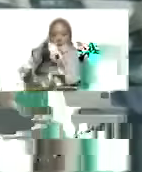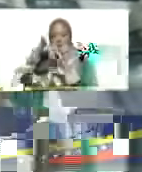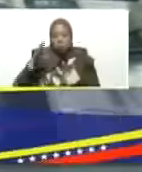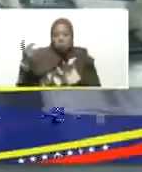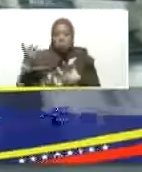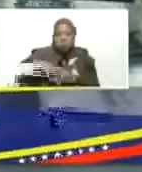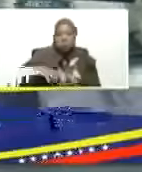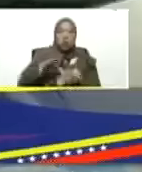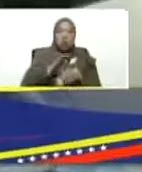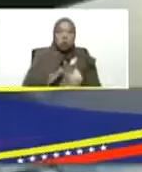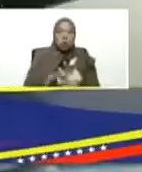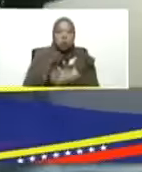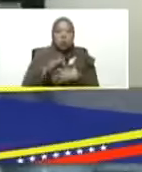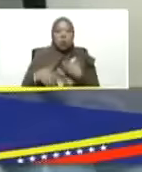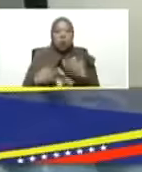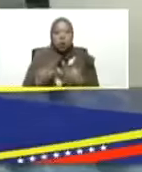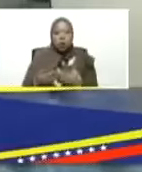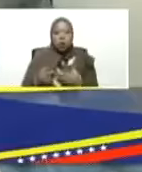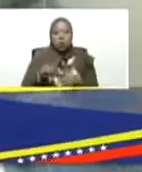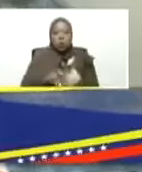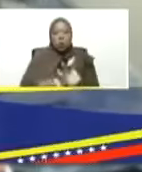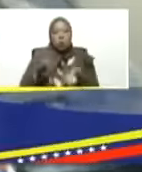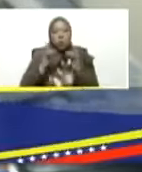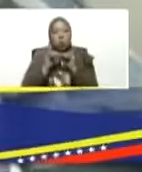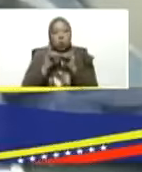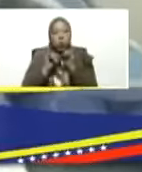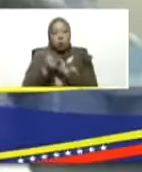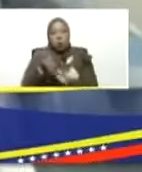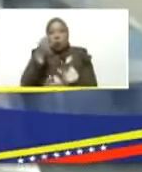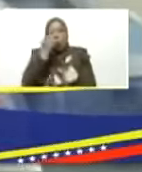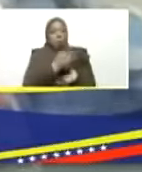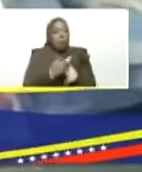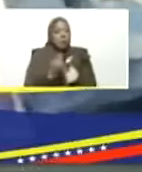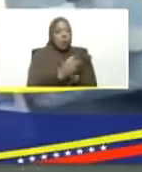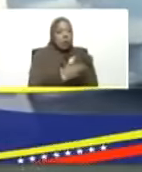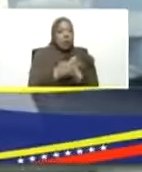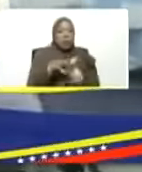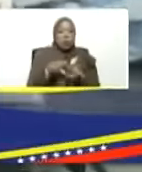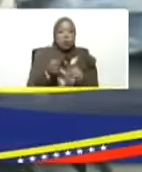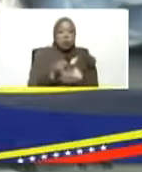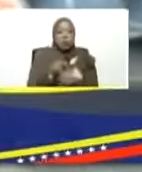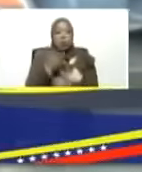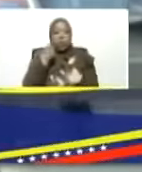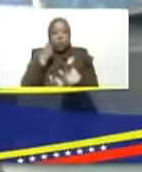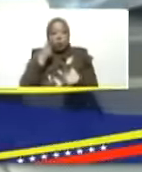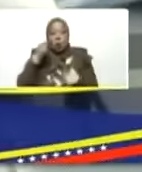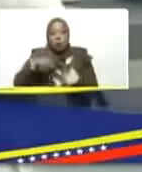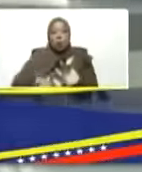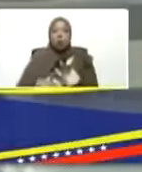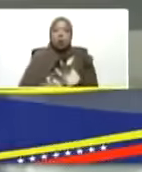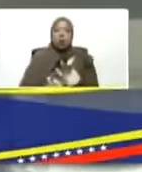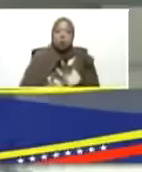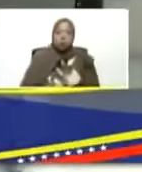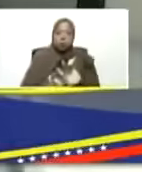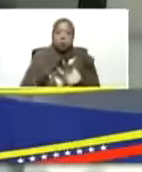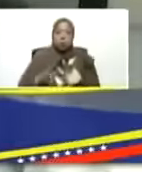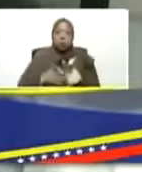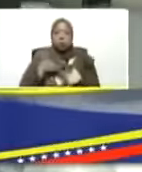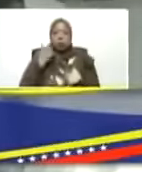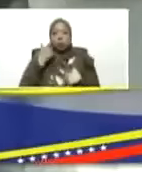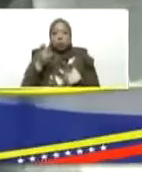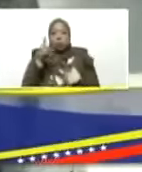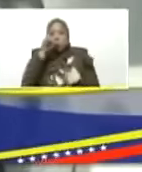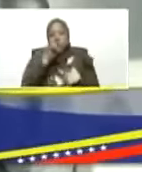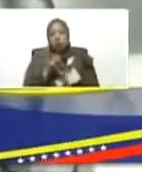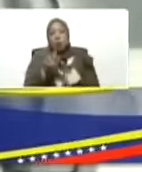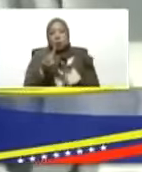vamos a mantener todas estas habitaciones, todo este complejo hospitalario, como usted lo está entregando hoy. Usted va a poder venir en un año,